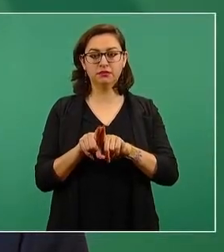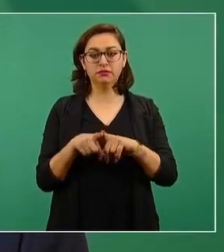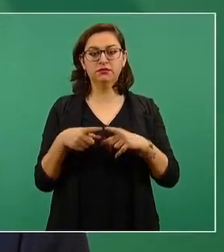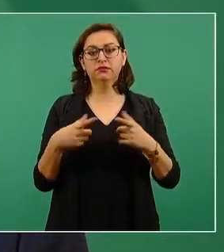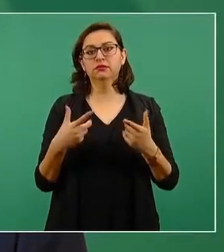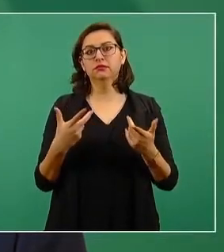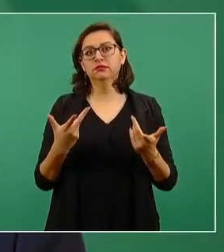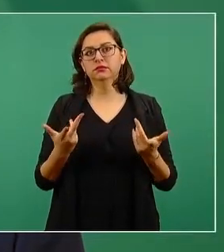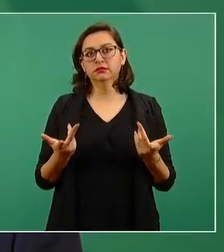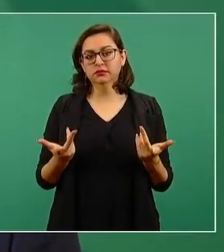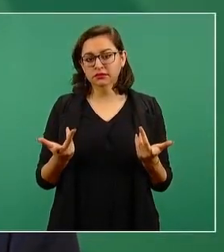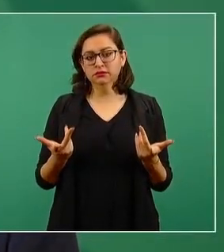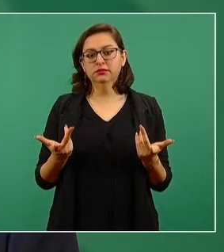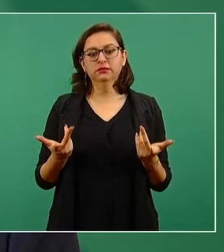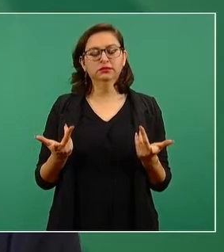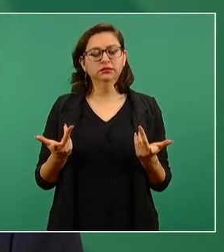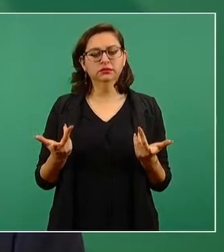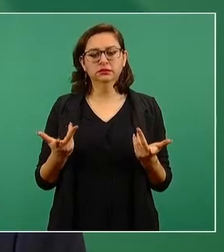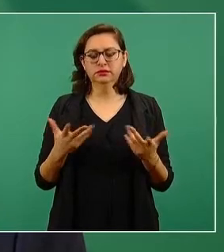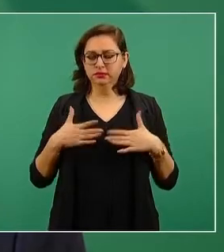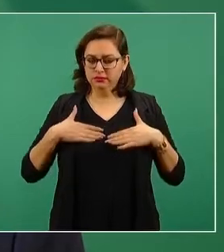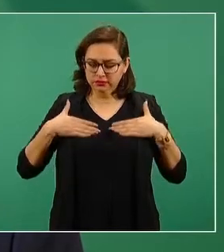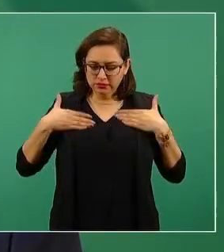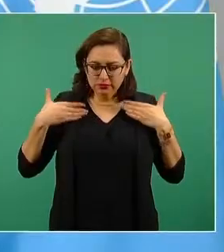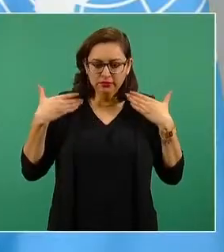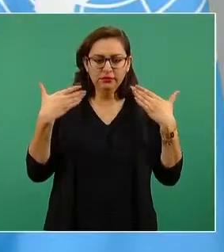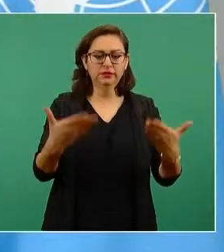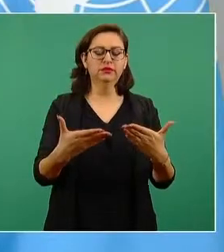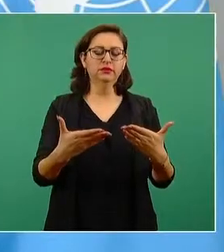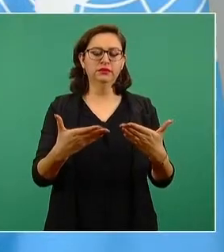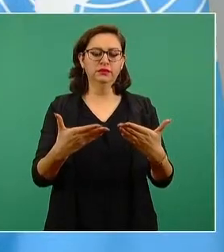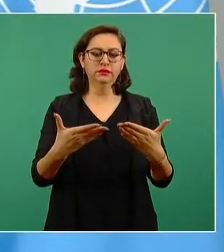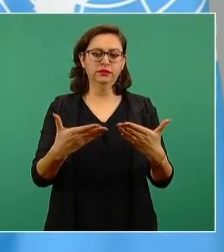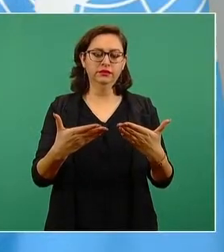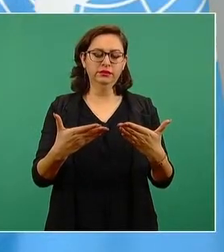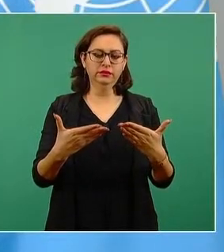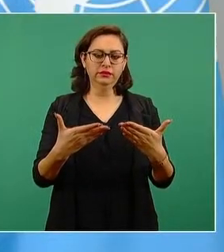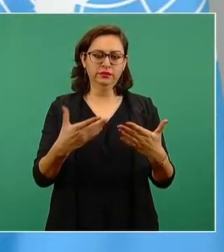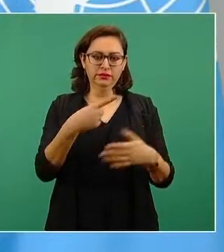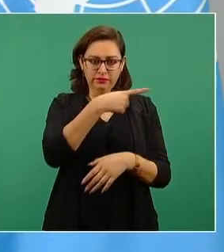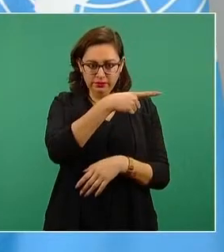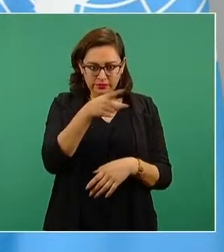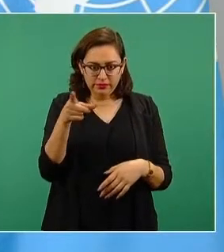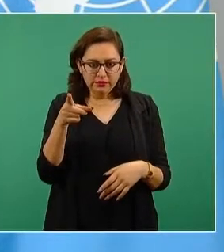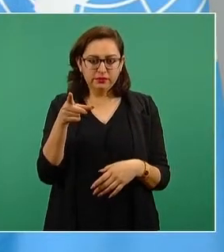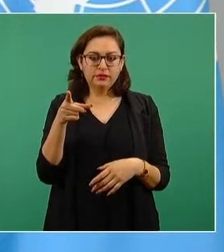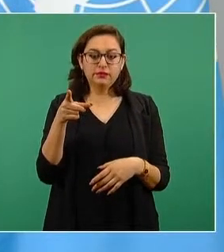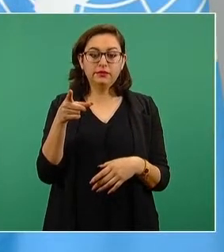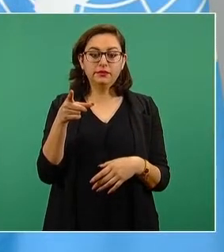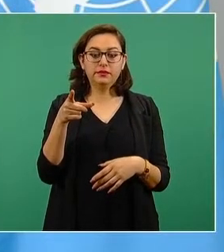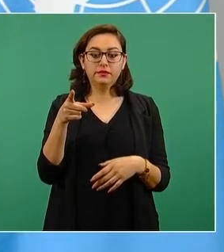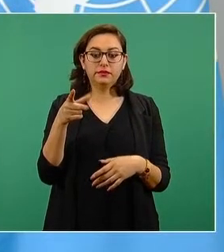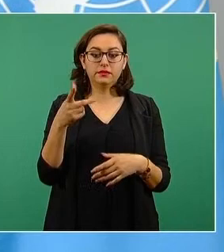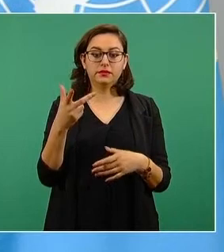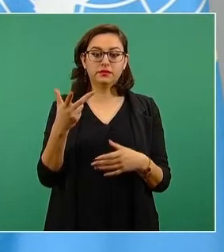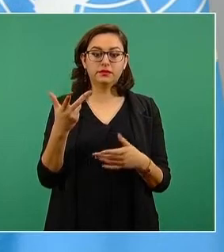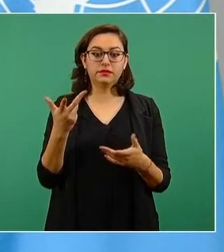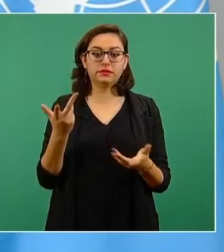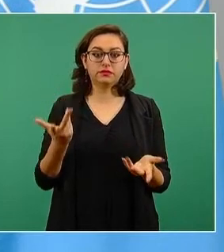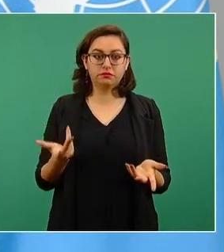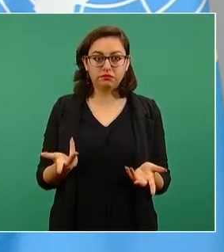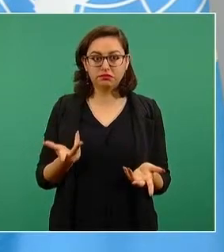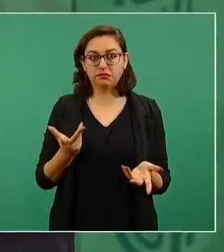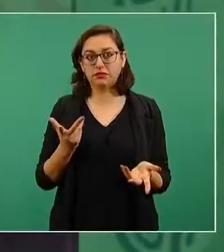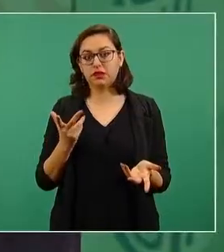se les ha dado toda la confianza para no